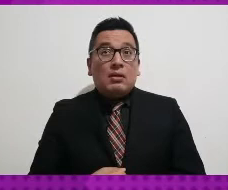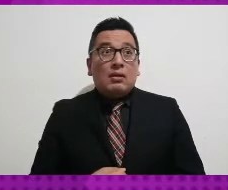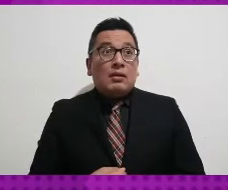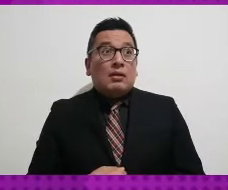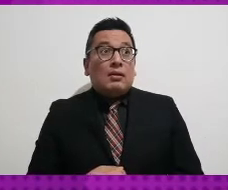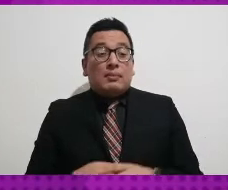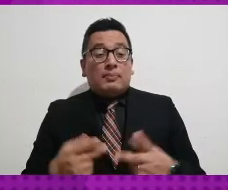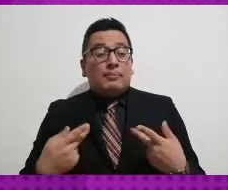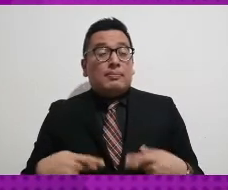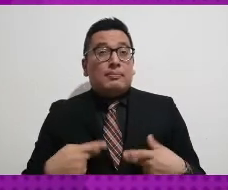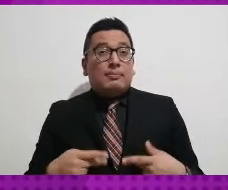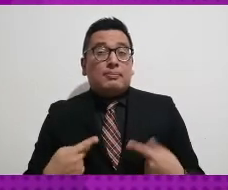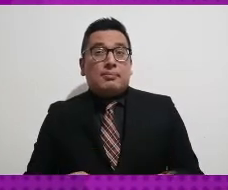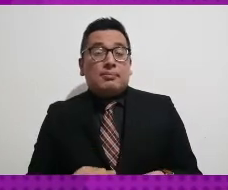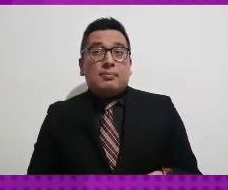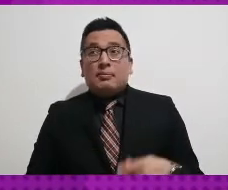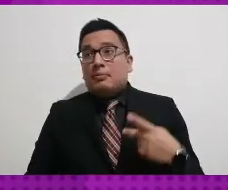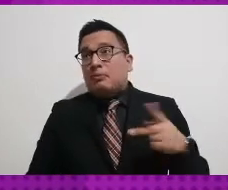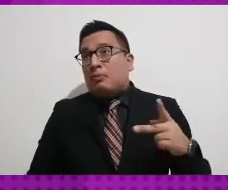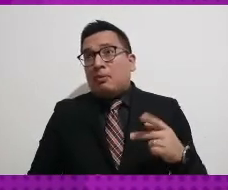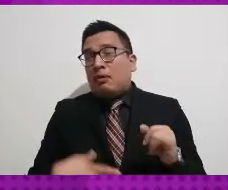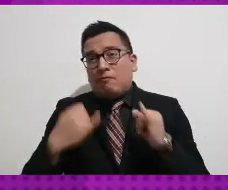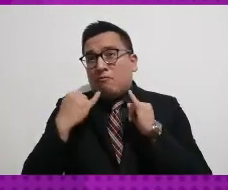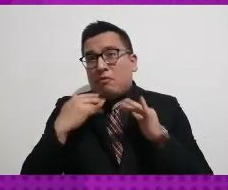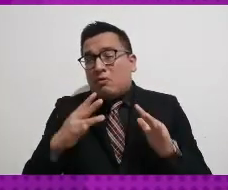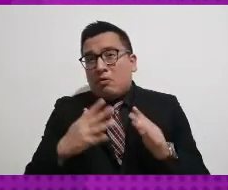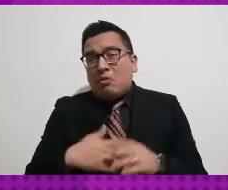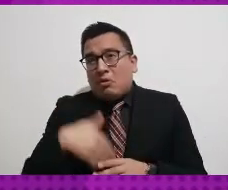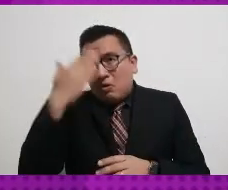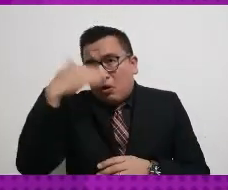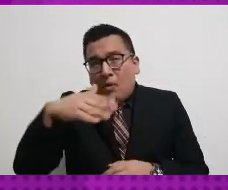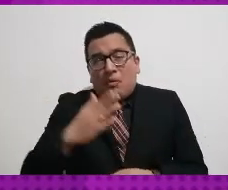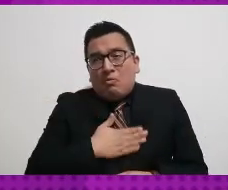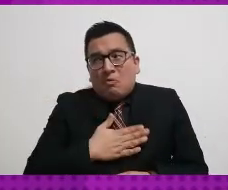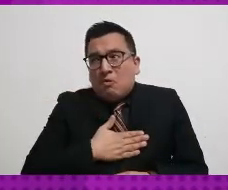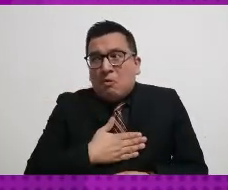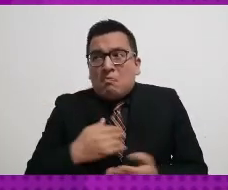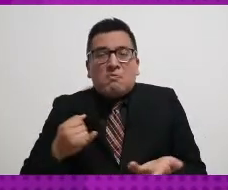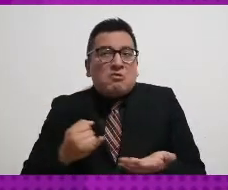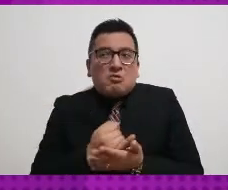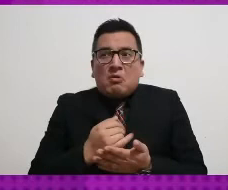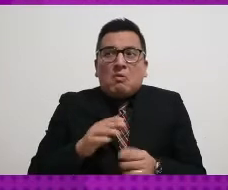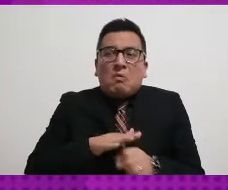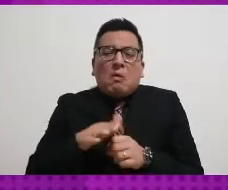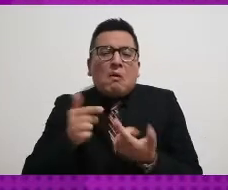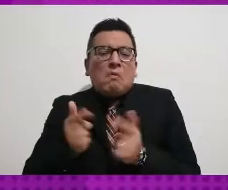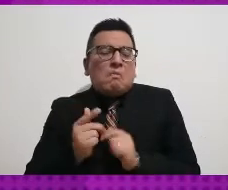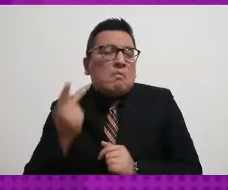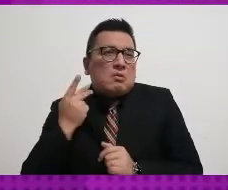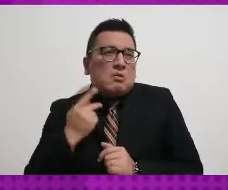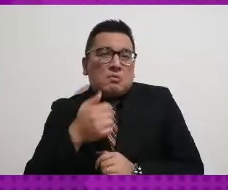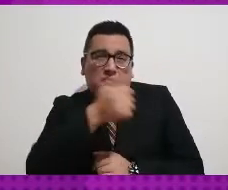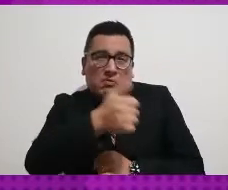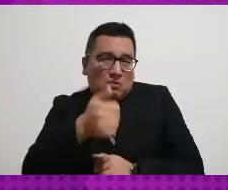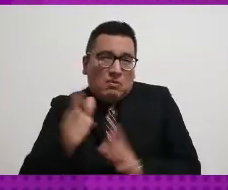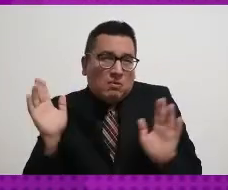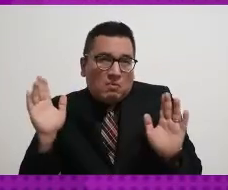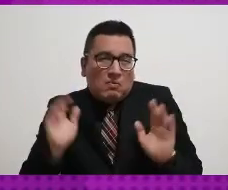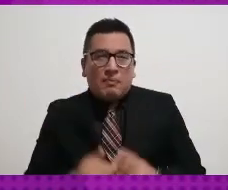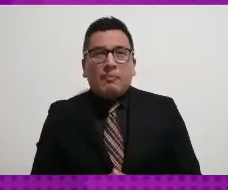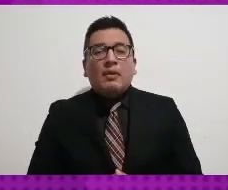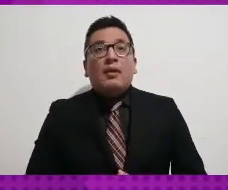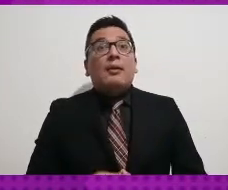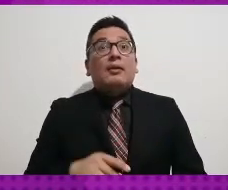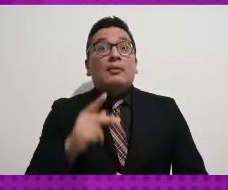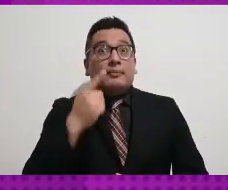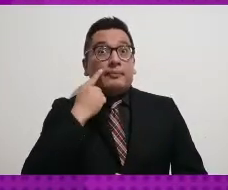puede generar o no discriminación, pero es un dato personal. Pero luego, ¿qué hemos hecho en México? Bueno, usted, como un ejercicio, puede ir a un padrón de un